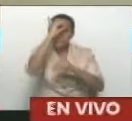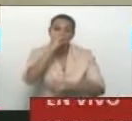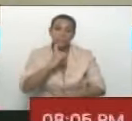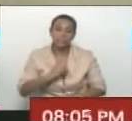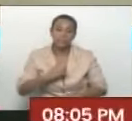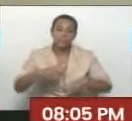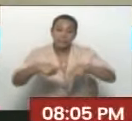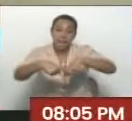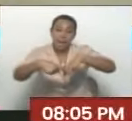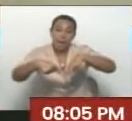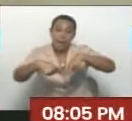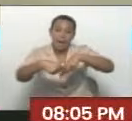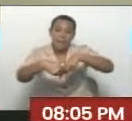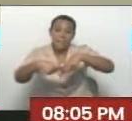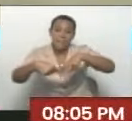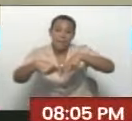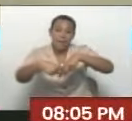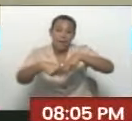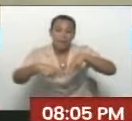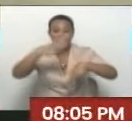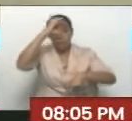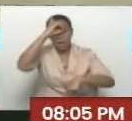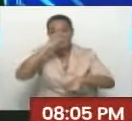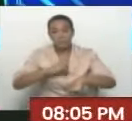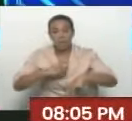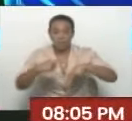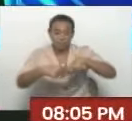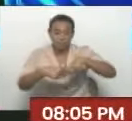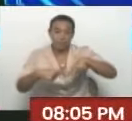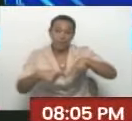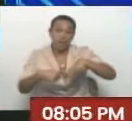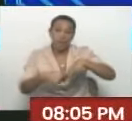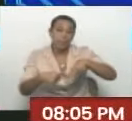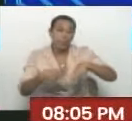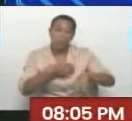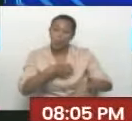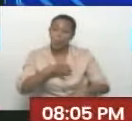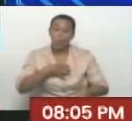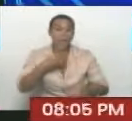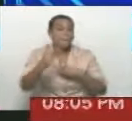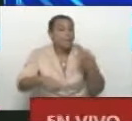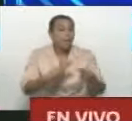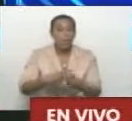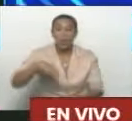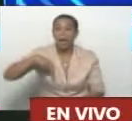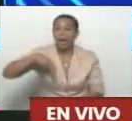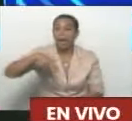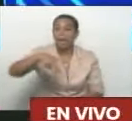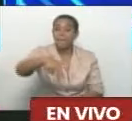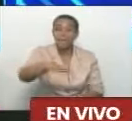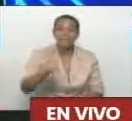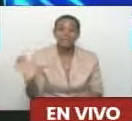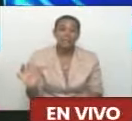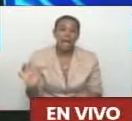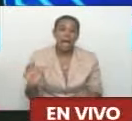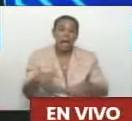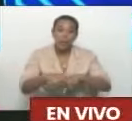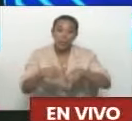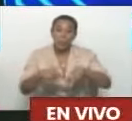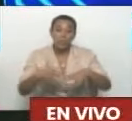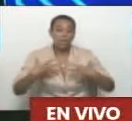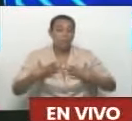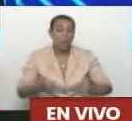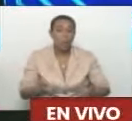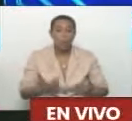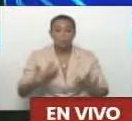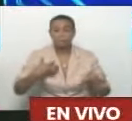discapacitado de las piernas. ¿Cómo se dice así? Discapacitado de las piernas, no pudo caminar más nunca. Y con grandes afectaciones a su